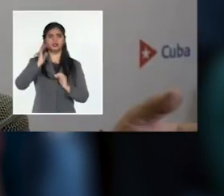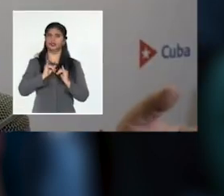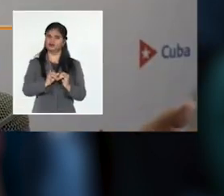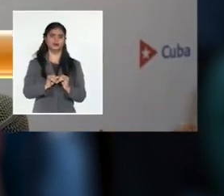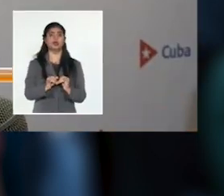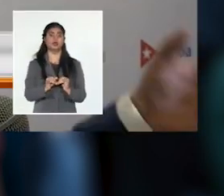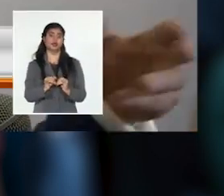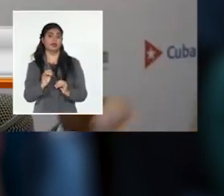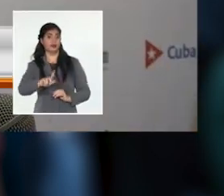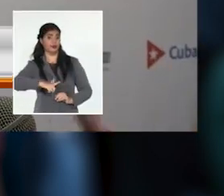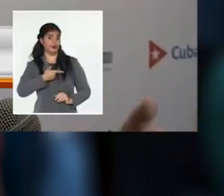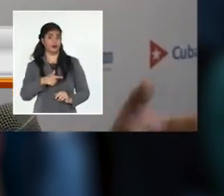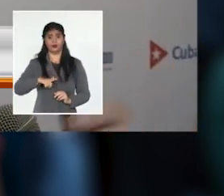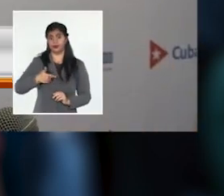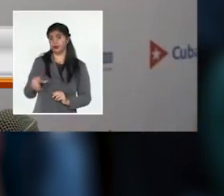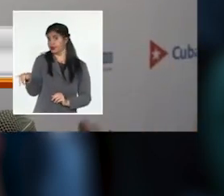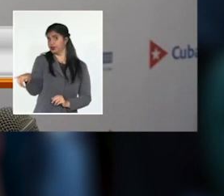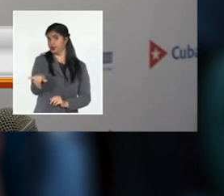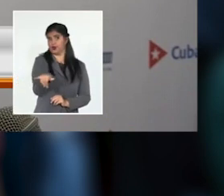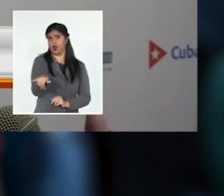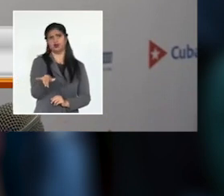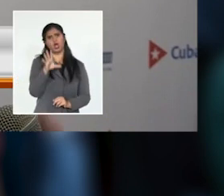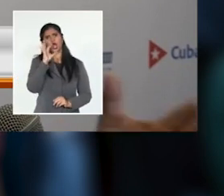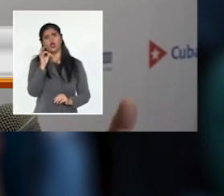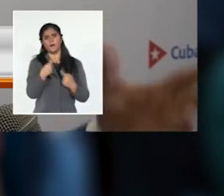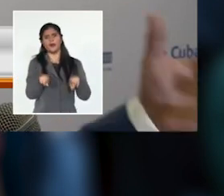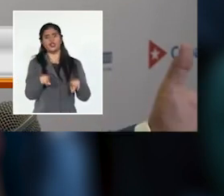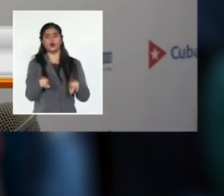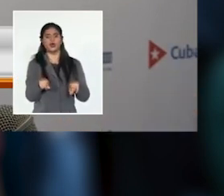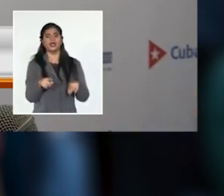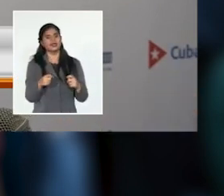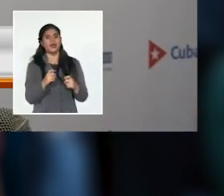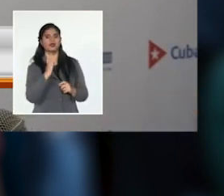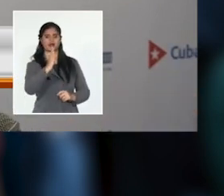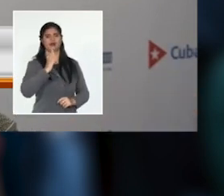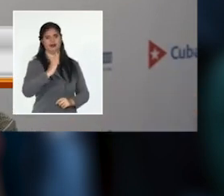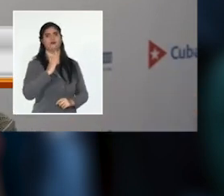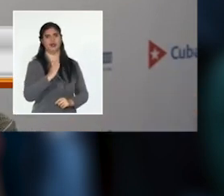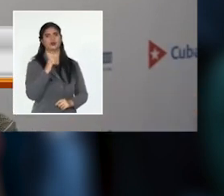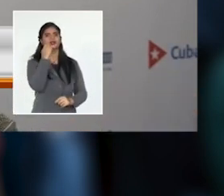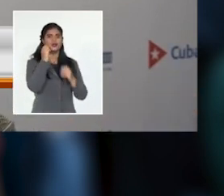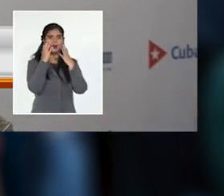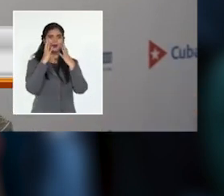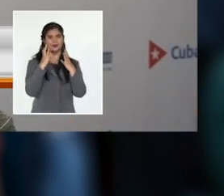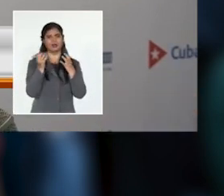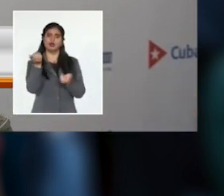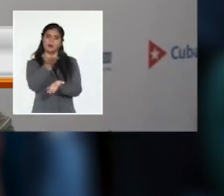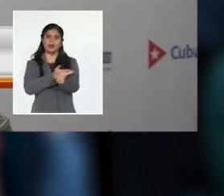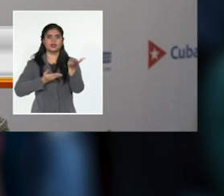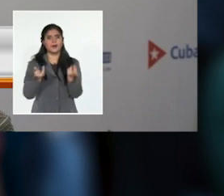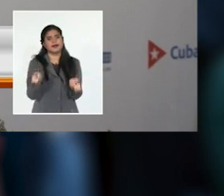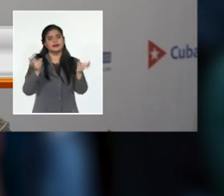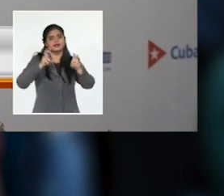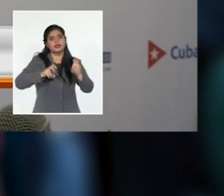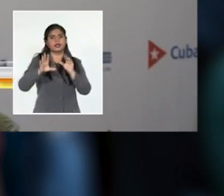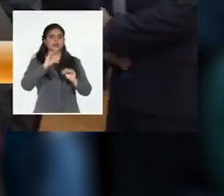una cultura en común, se debe de tratar de buscar la forma de unirla y de tenerla hecha un puñito para el